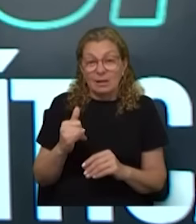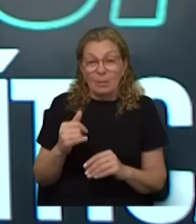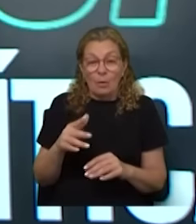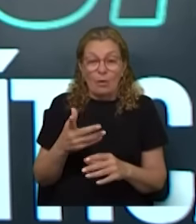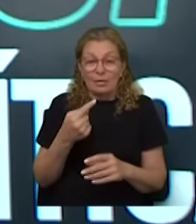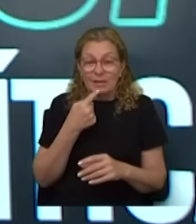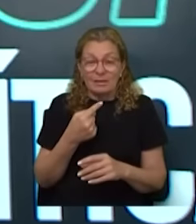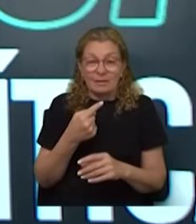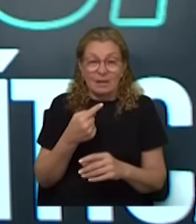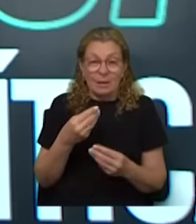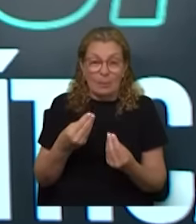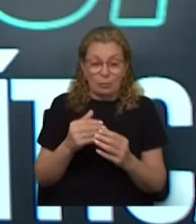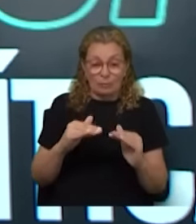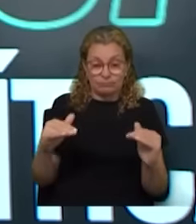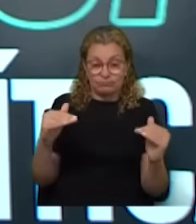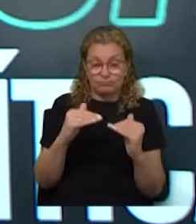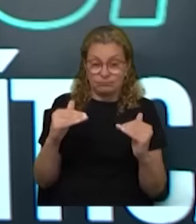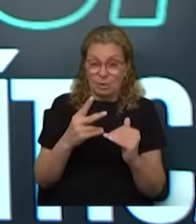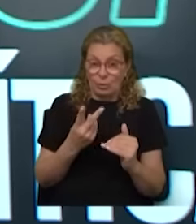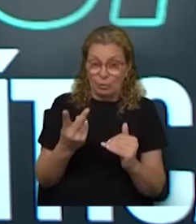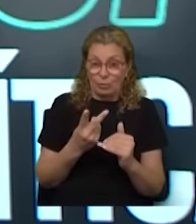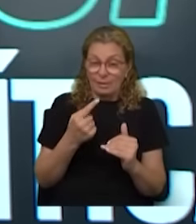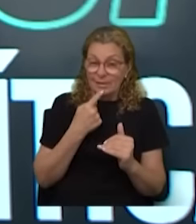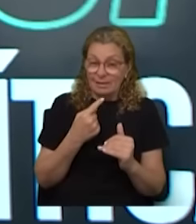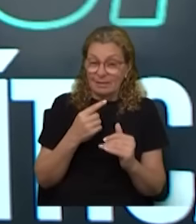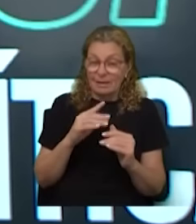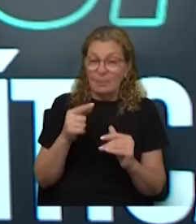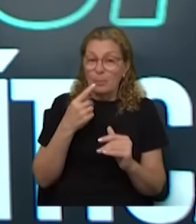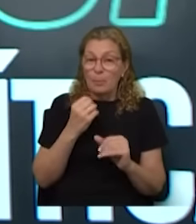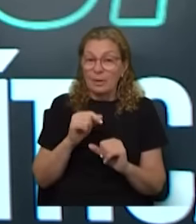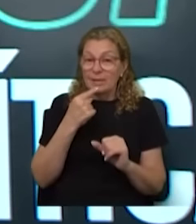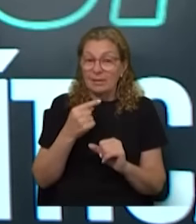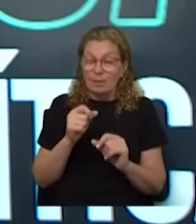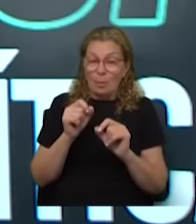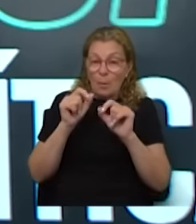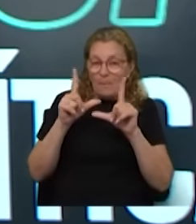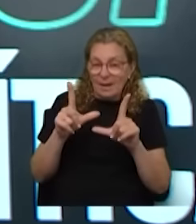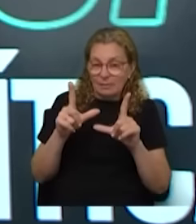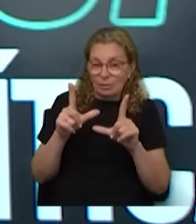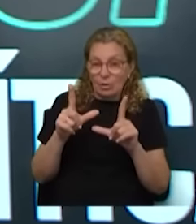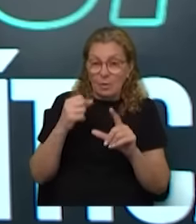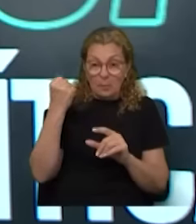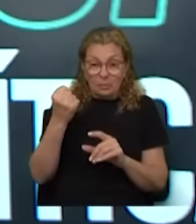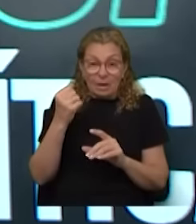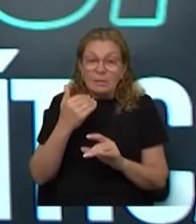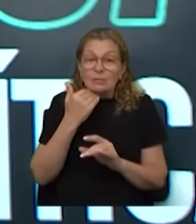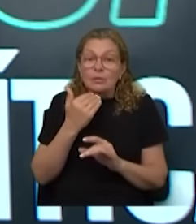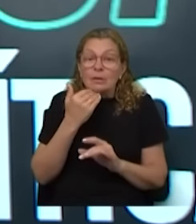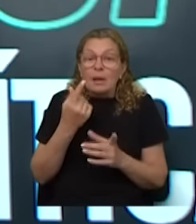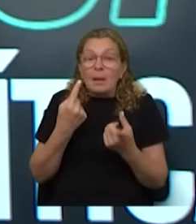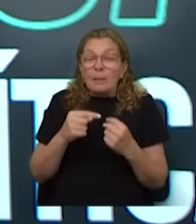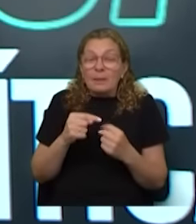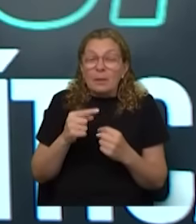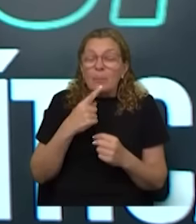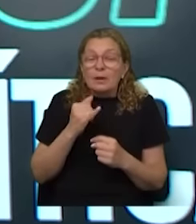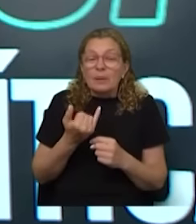de eh muy parejo es decir bajo en términos globales quizás pueda tener impactos cualitativos importantes pero